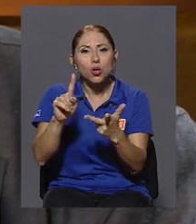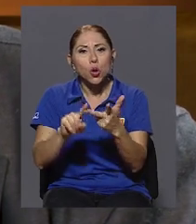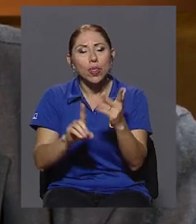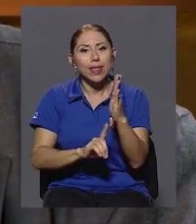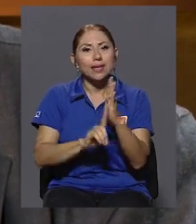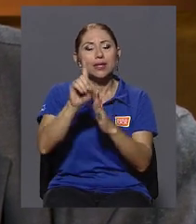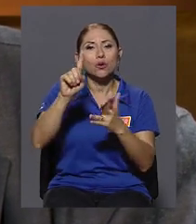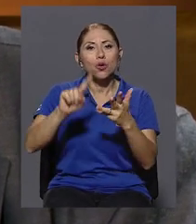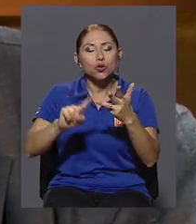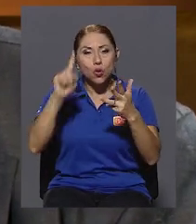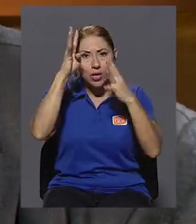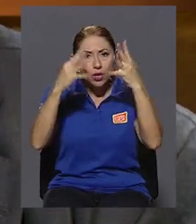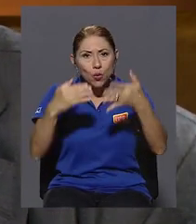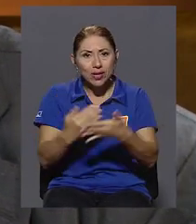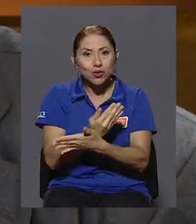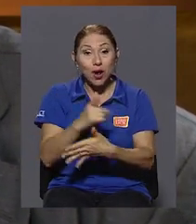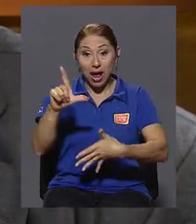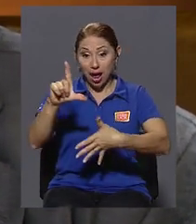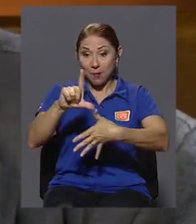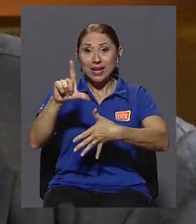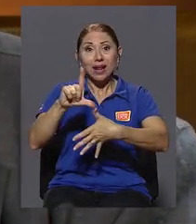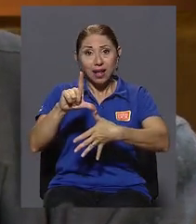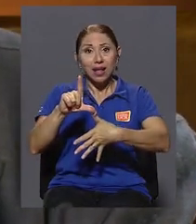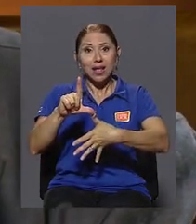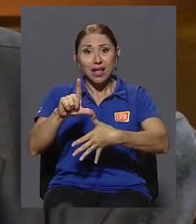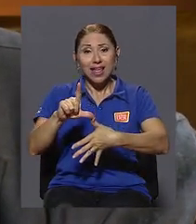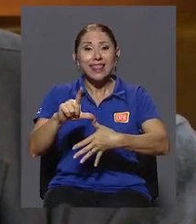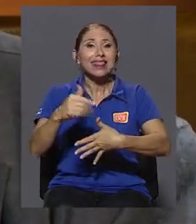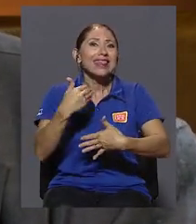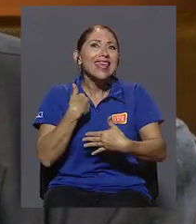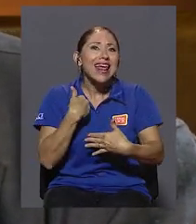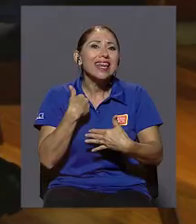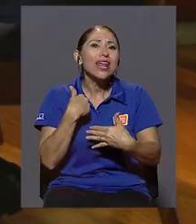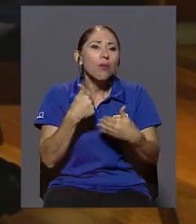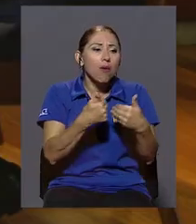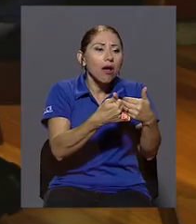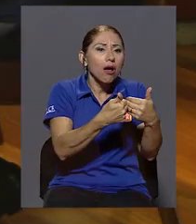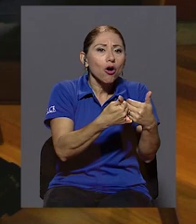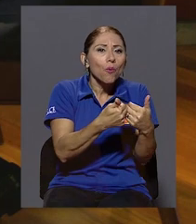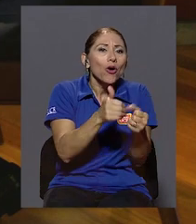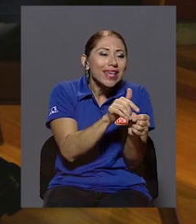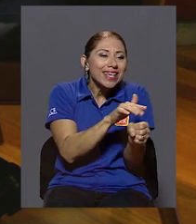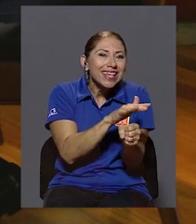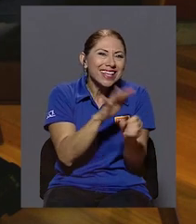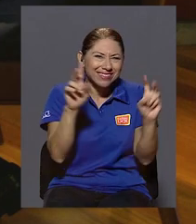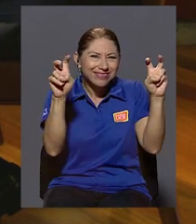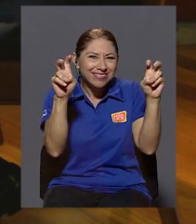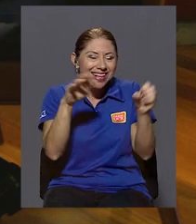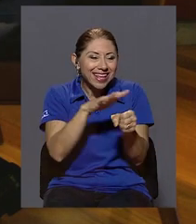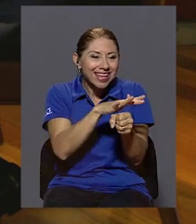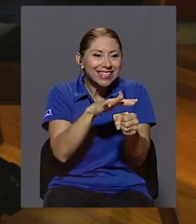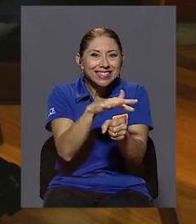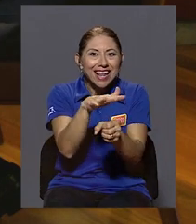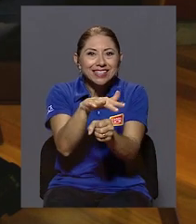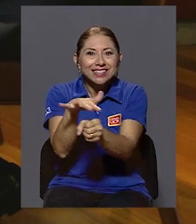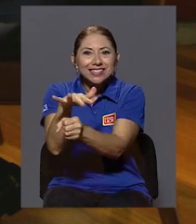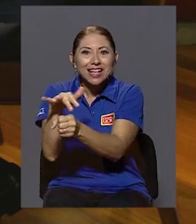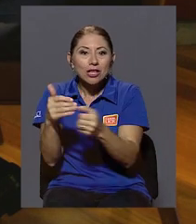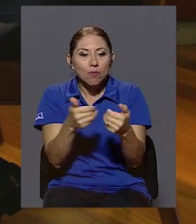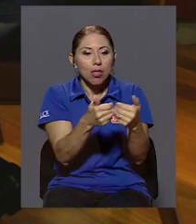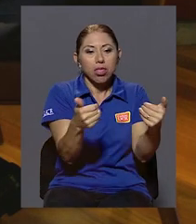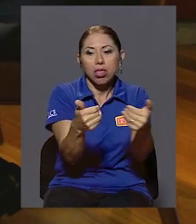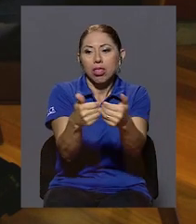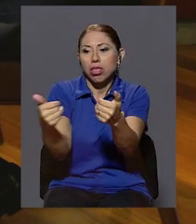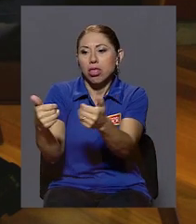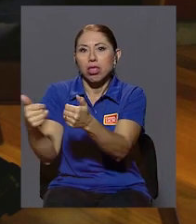desarrollo, en innovación. América Latina sin duda tiene islas de muchísima calidad en estos